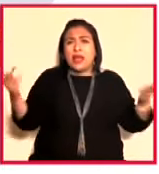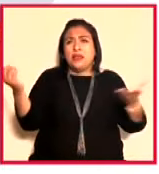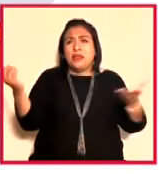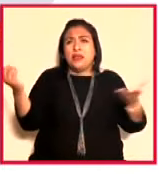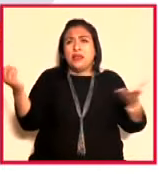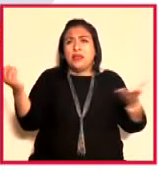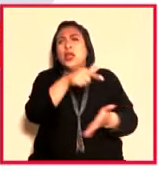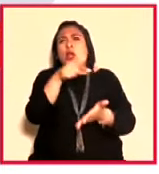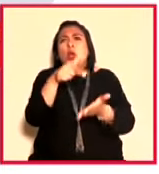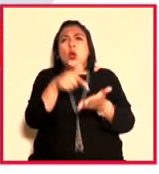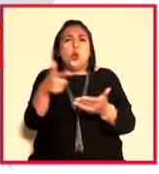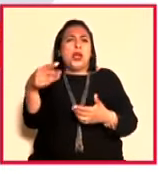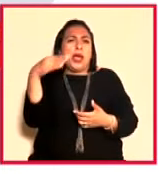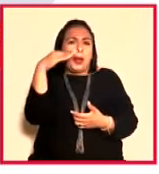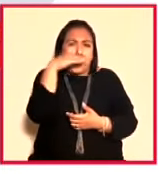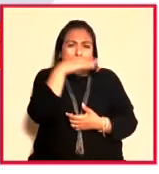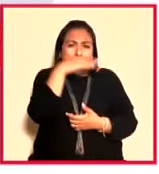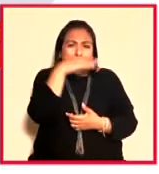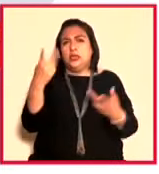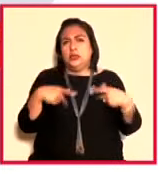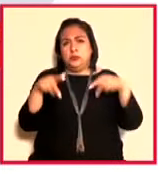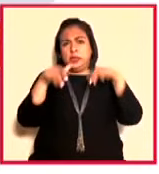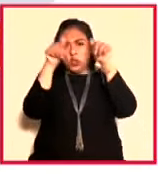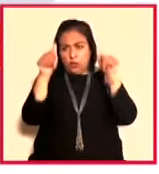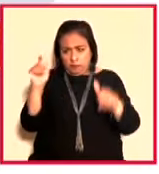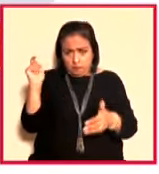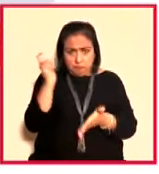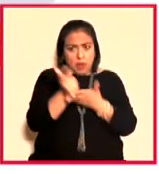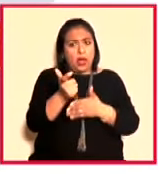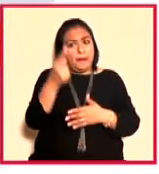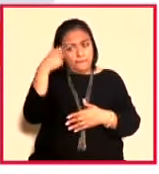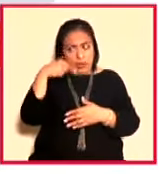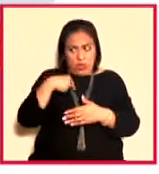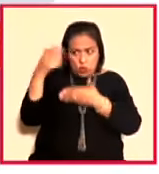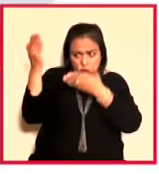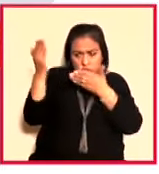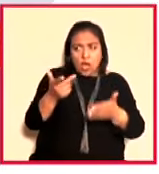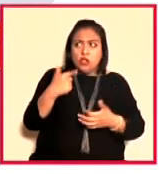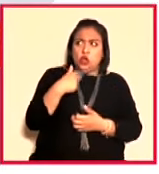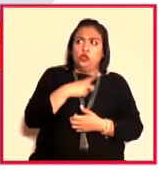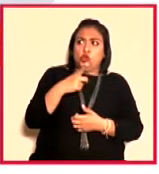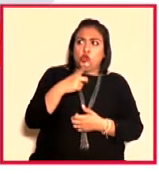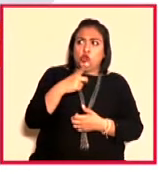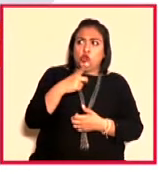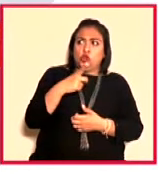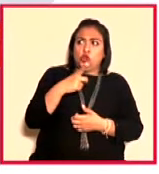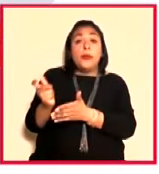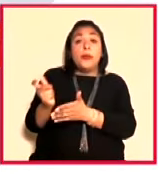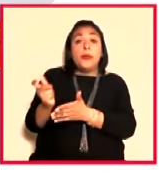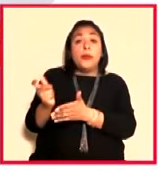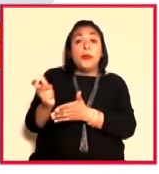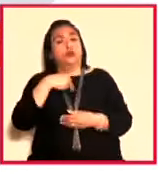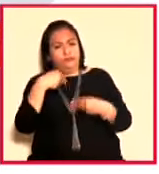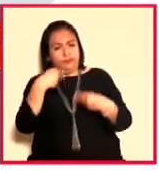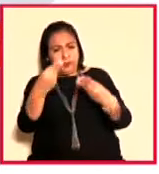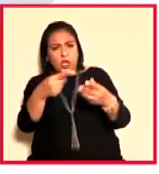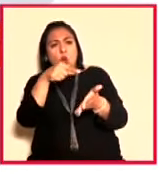lugares gratis. Los artistas se pagan para llegar aquí. Y nosotros damos como un lugar para